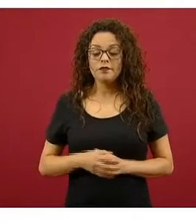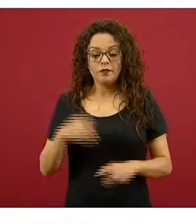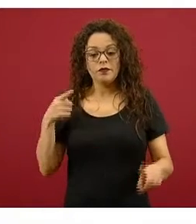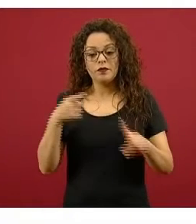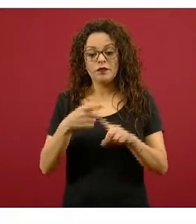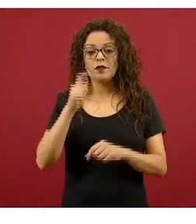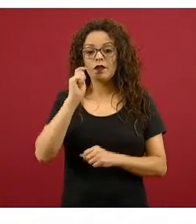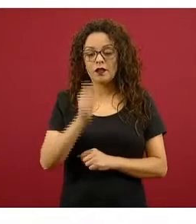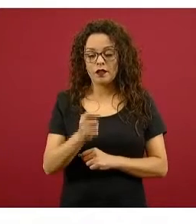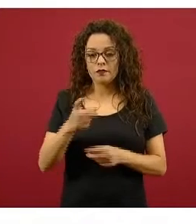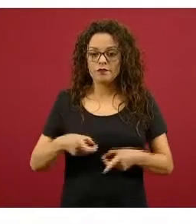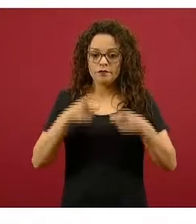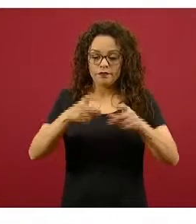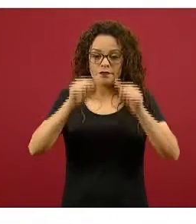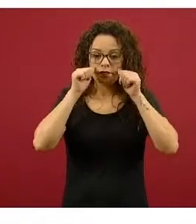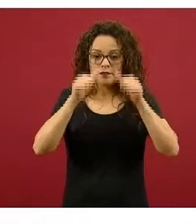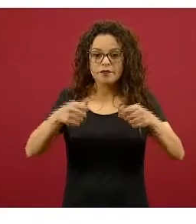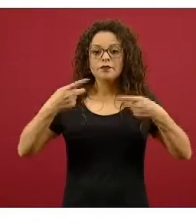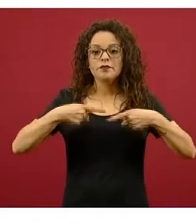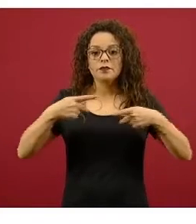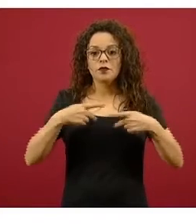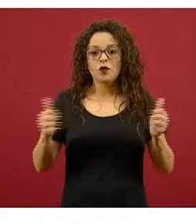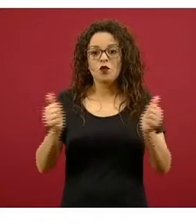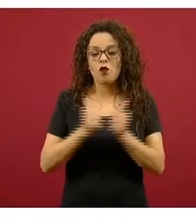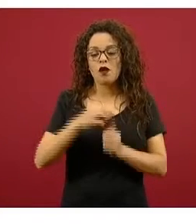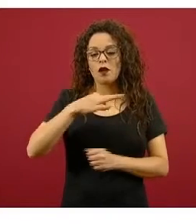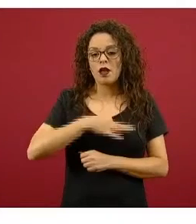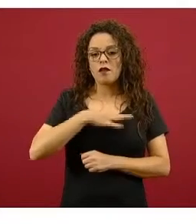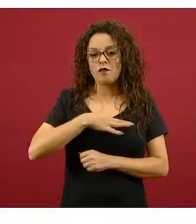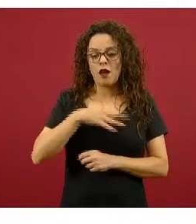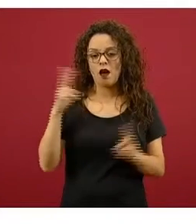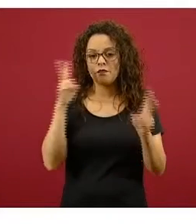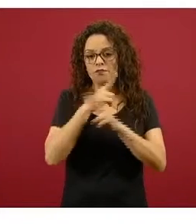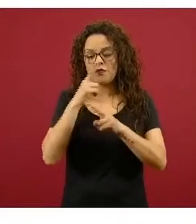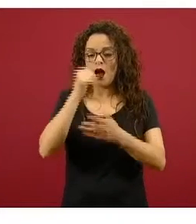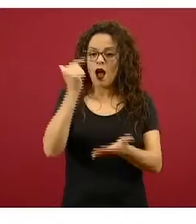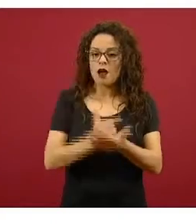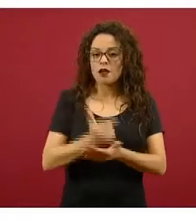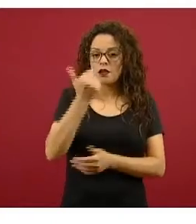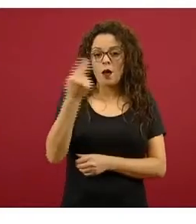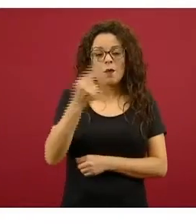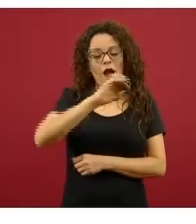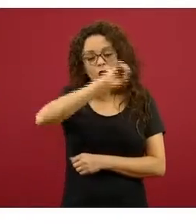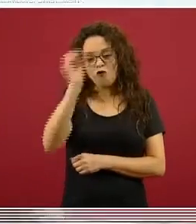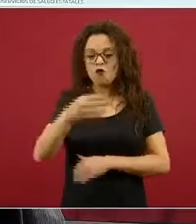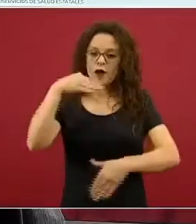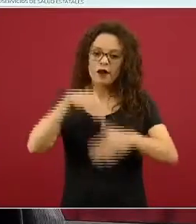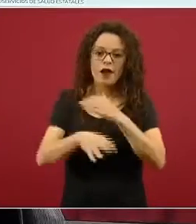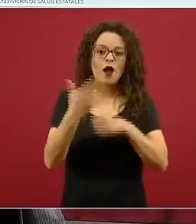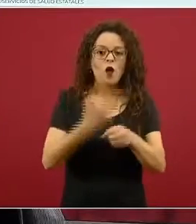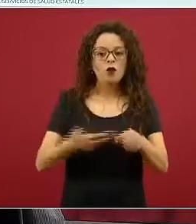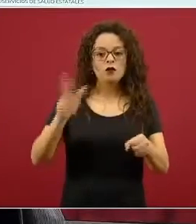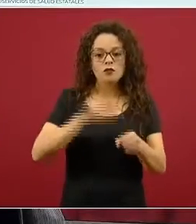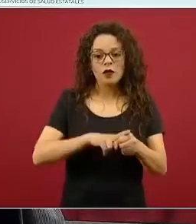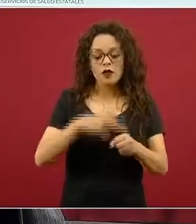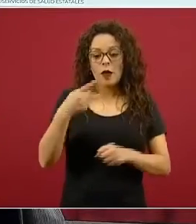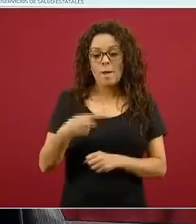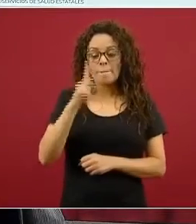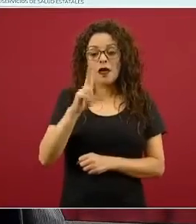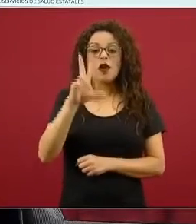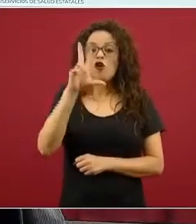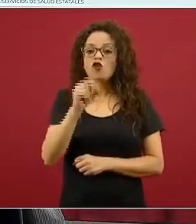designadas para la atención de pacientes con infección respiratoria aguda grave que requieren hospitalización, pero no al nivel crítico de